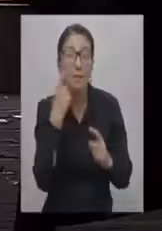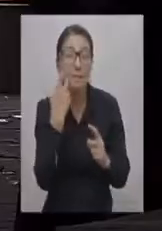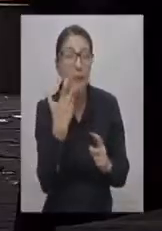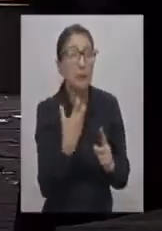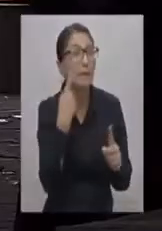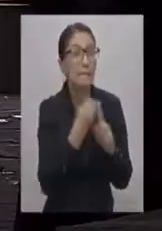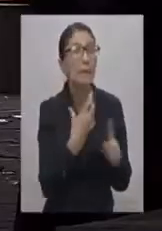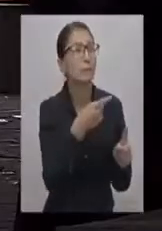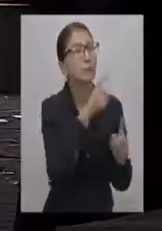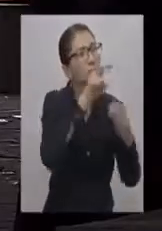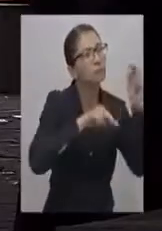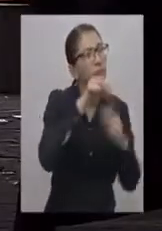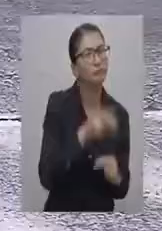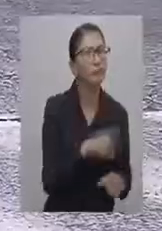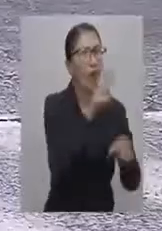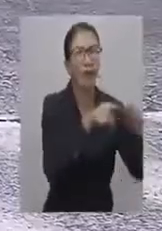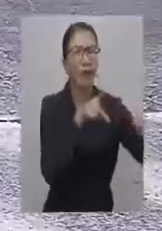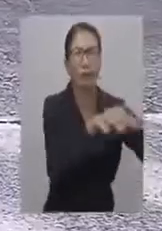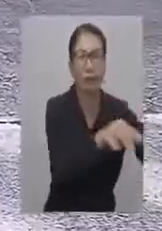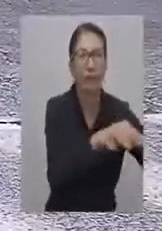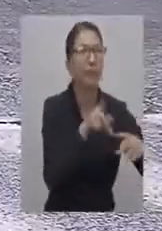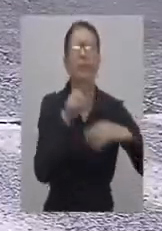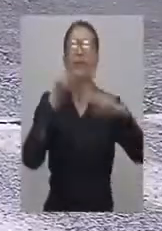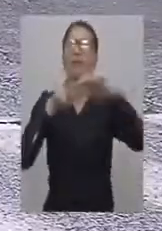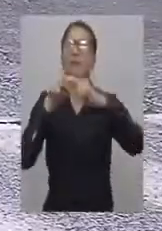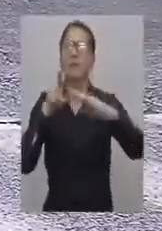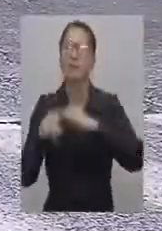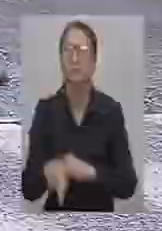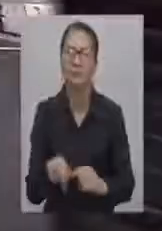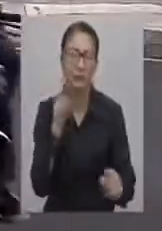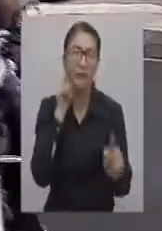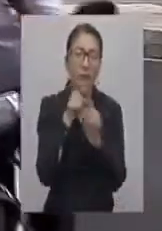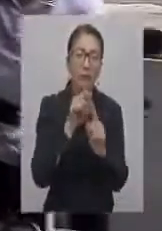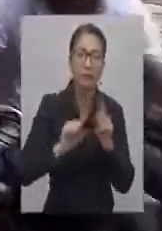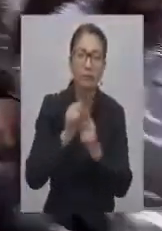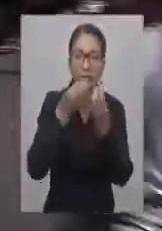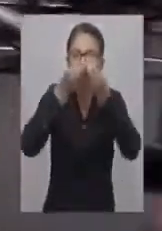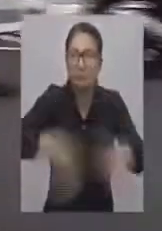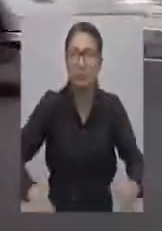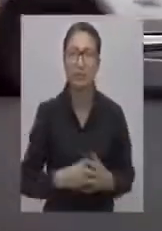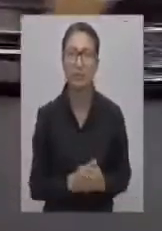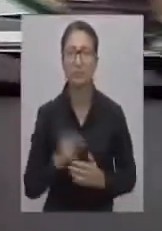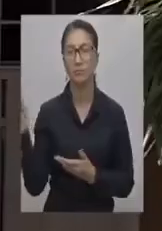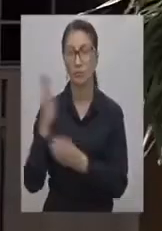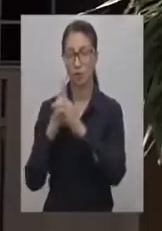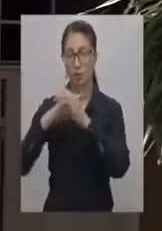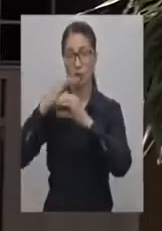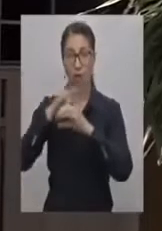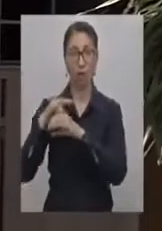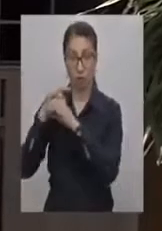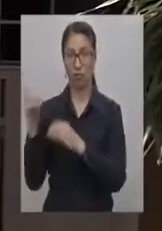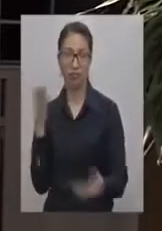envergadura, muchas de las cuales no se terminan y por ende no cumplen con su función social. Entre los casos emblemáticos que adelanta la